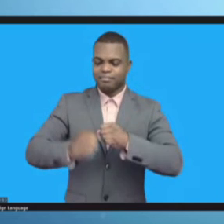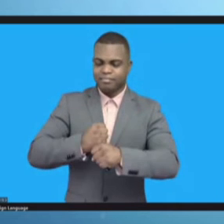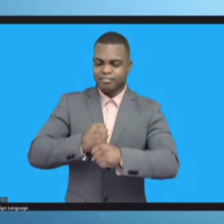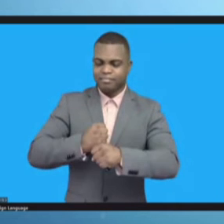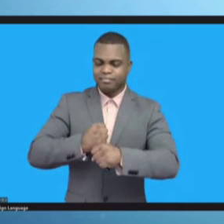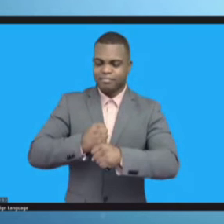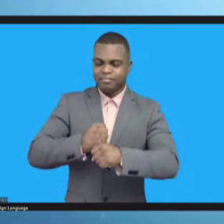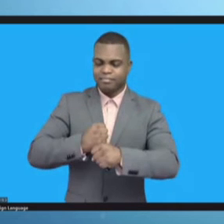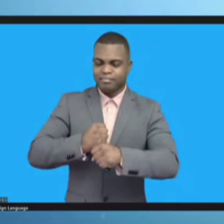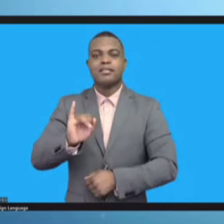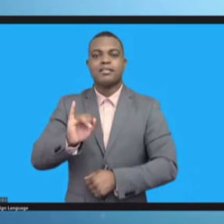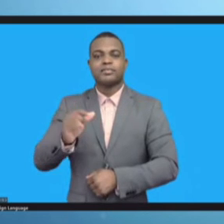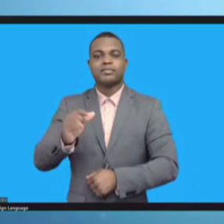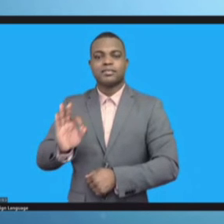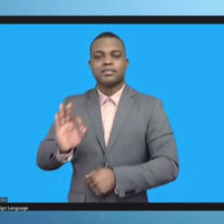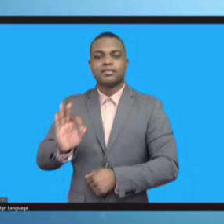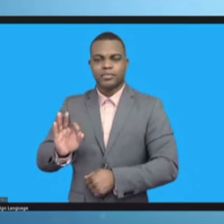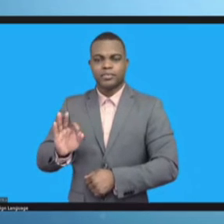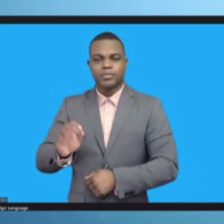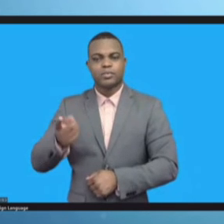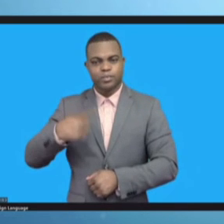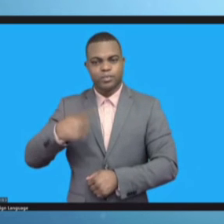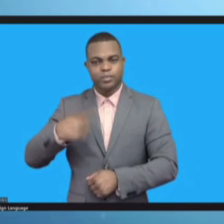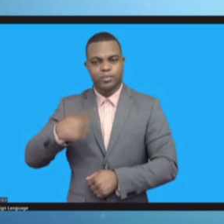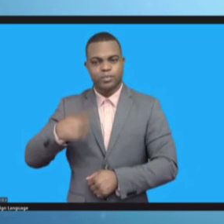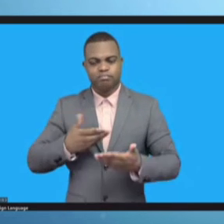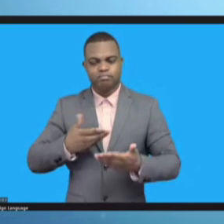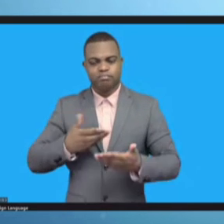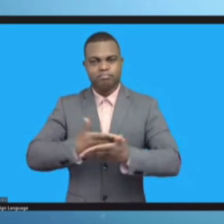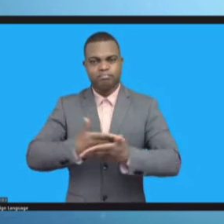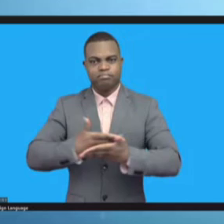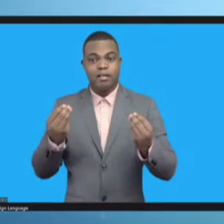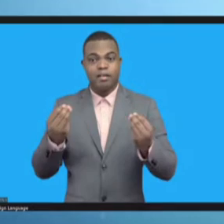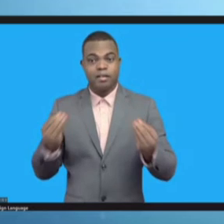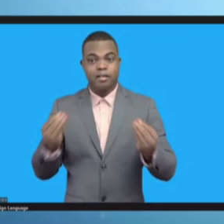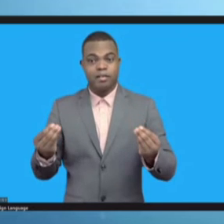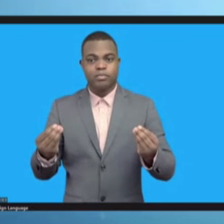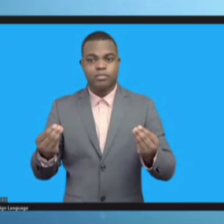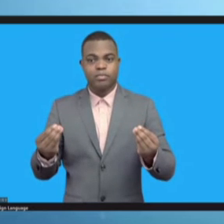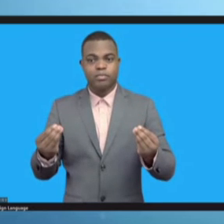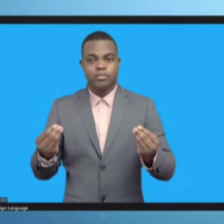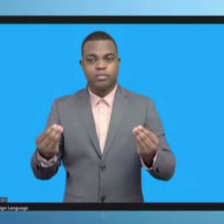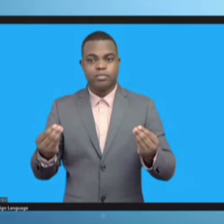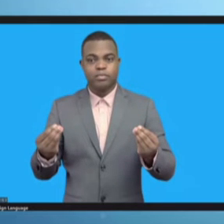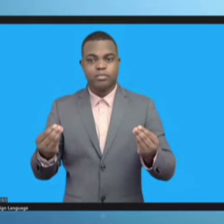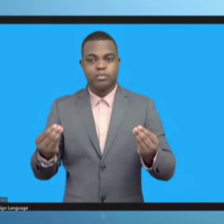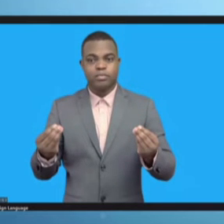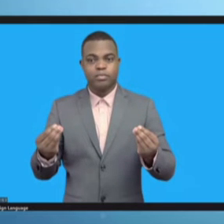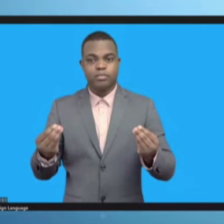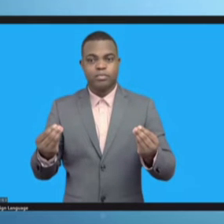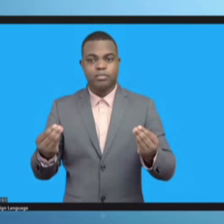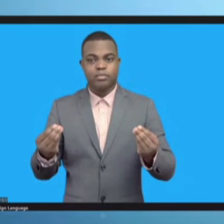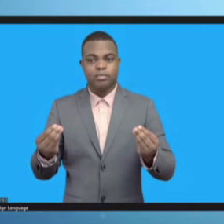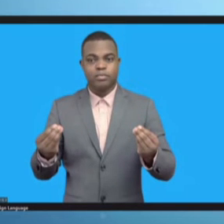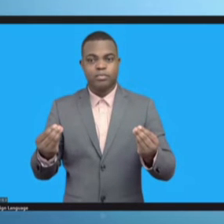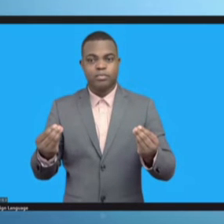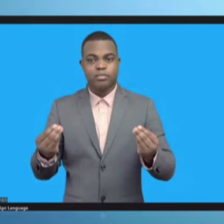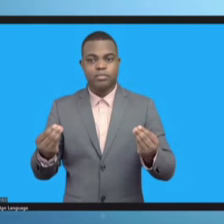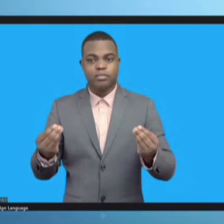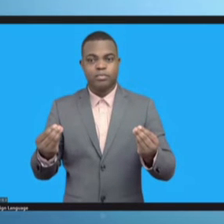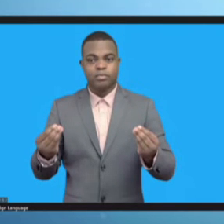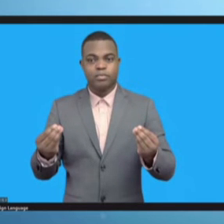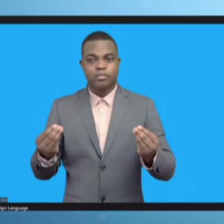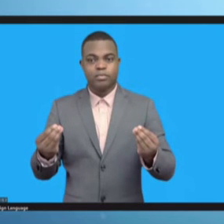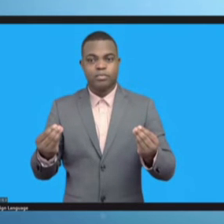visa beba o que participan en línea equitativa nos Está celebrando